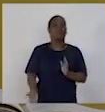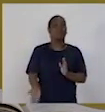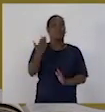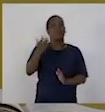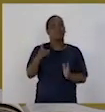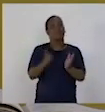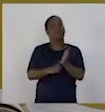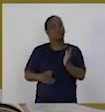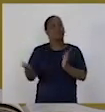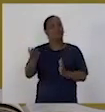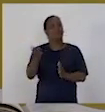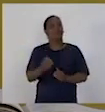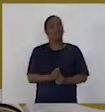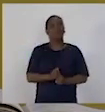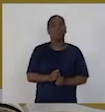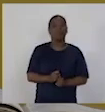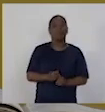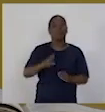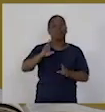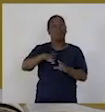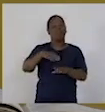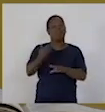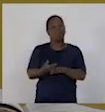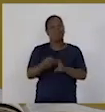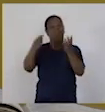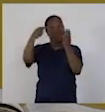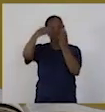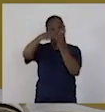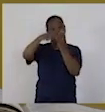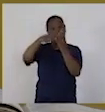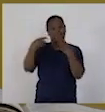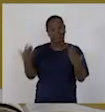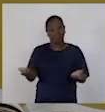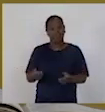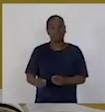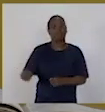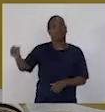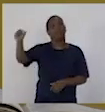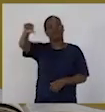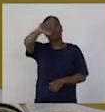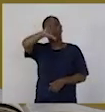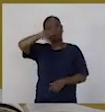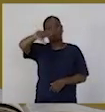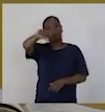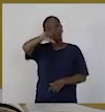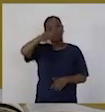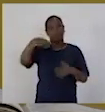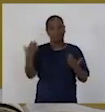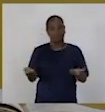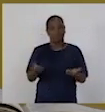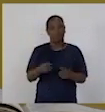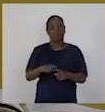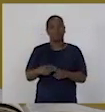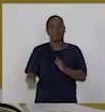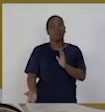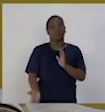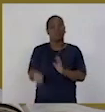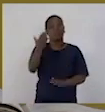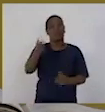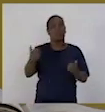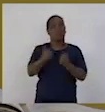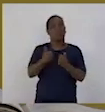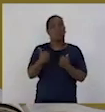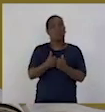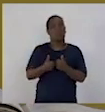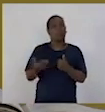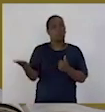de las reacciones. Y en los catalizadores podemos concluir que al disminuir la energía de activación, aumentaría los choques efectivos entre